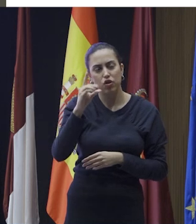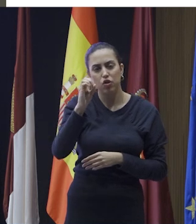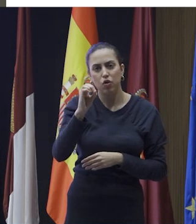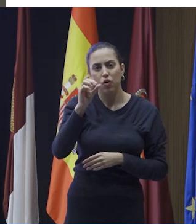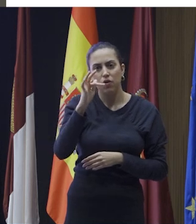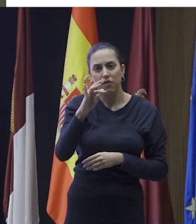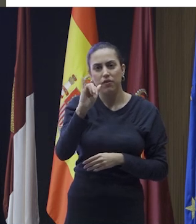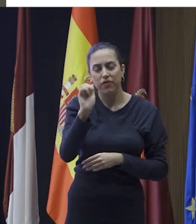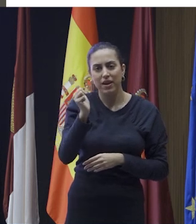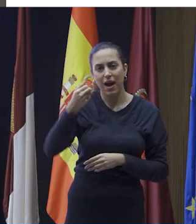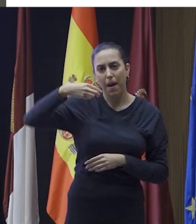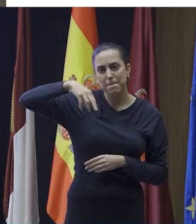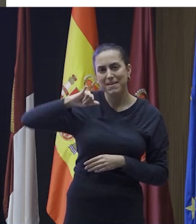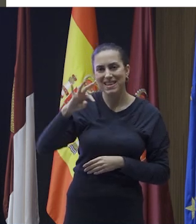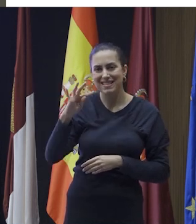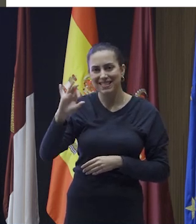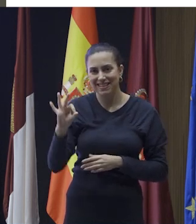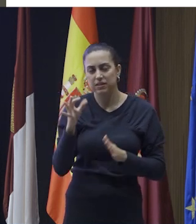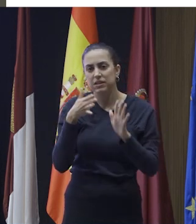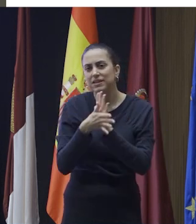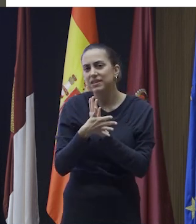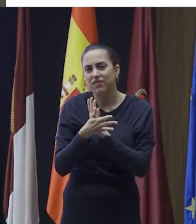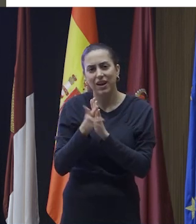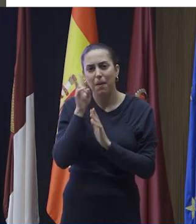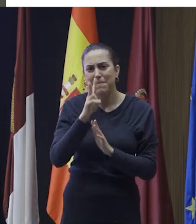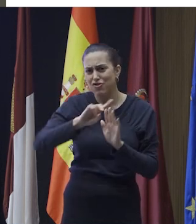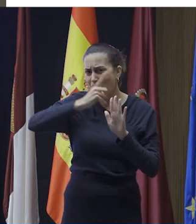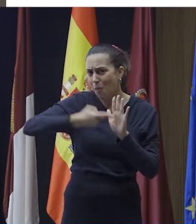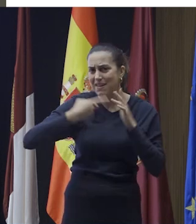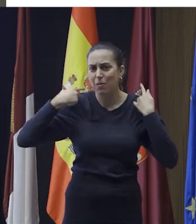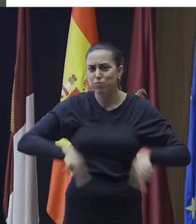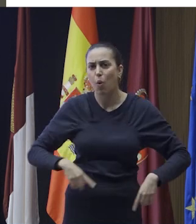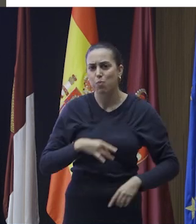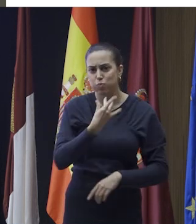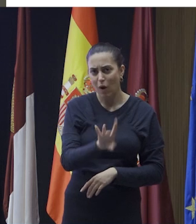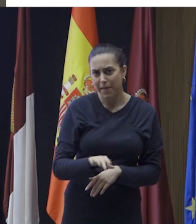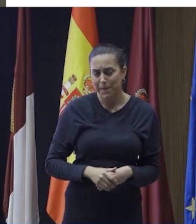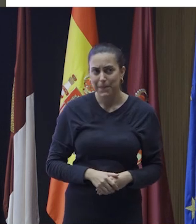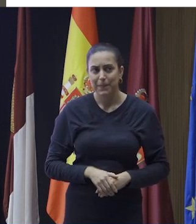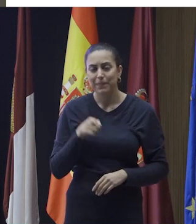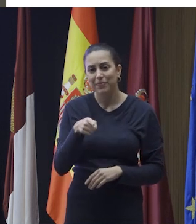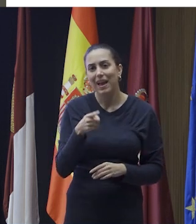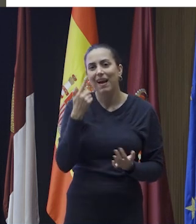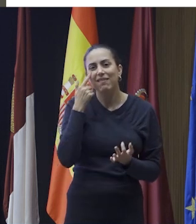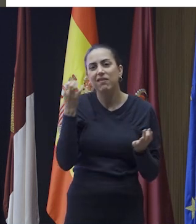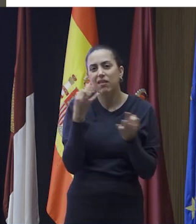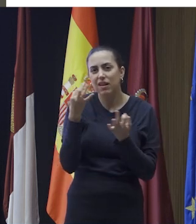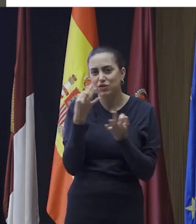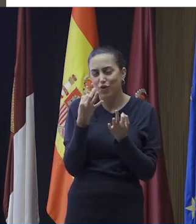totalmente el pronóstico visual, o sea, se puede llegar a perder totalmente la visión. Este riesgo de cirugía, bueno, este